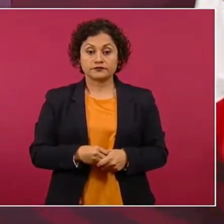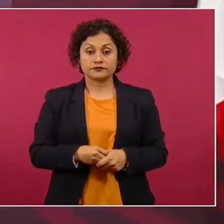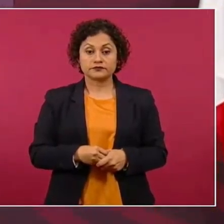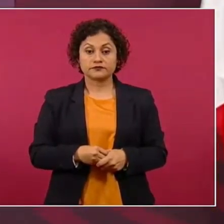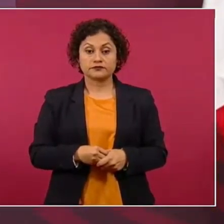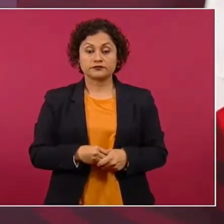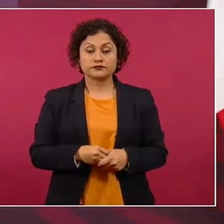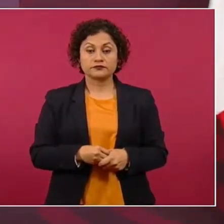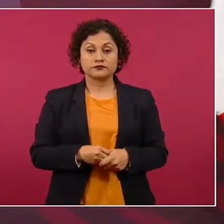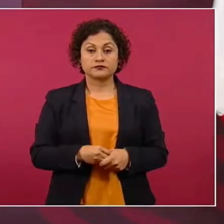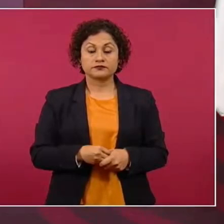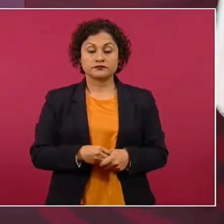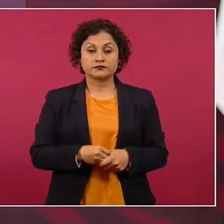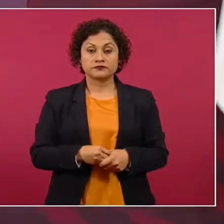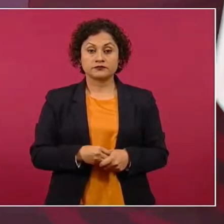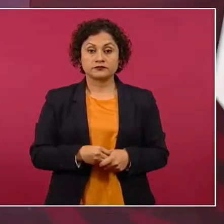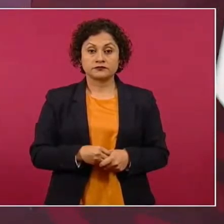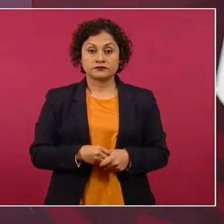tomar la decisión